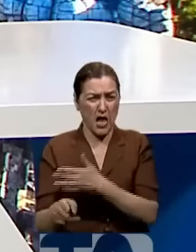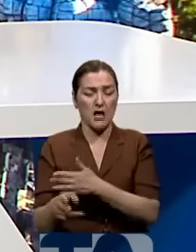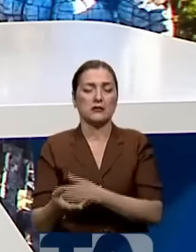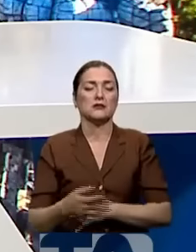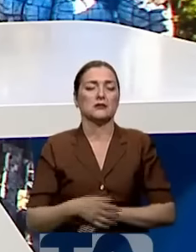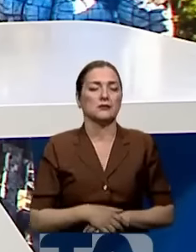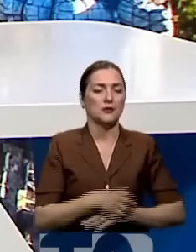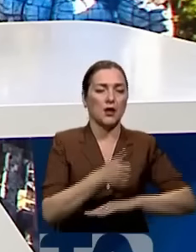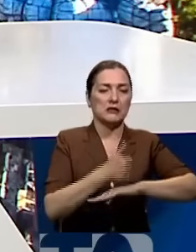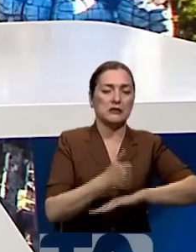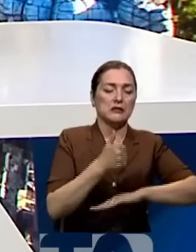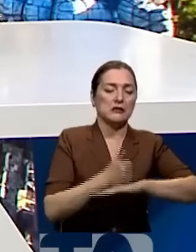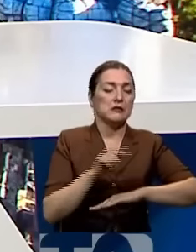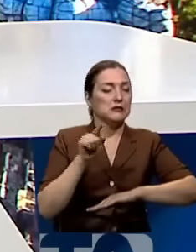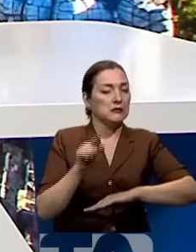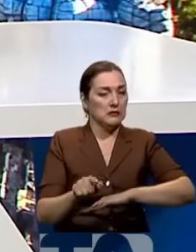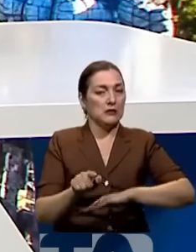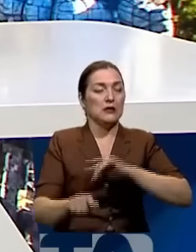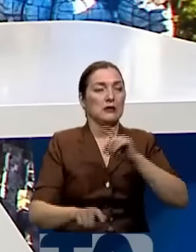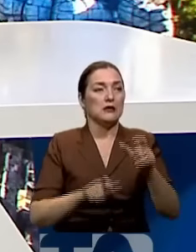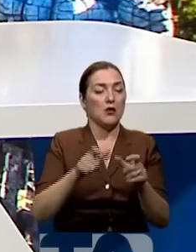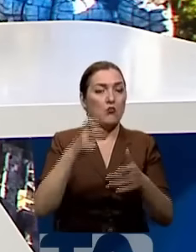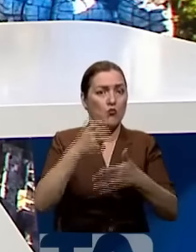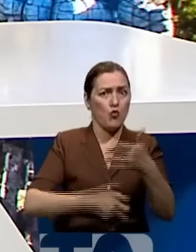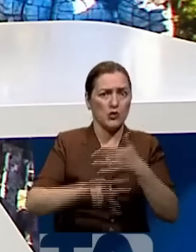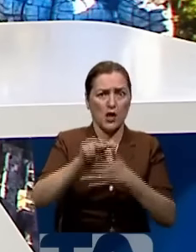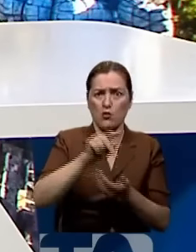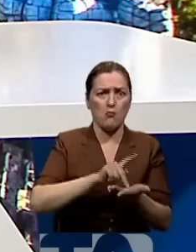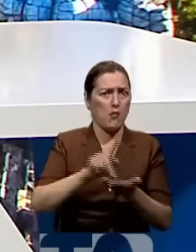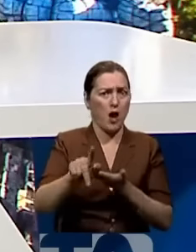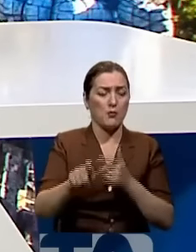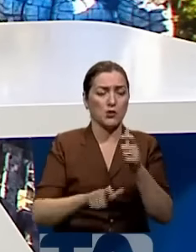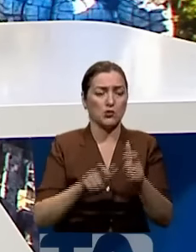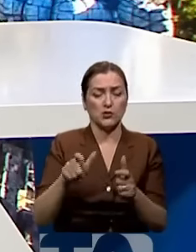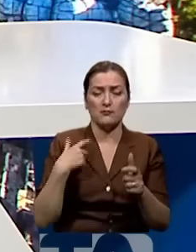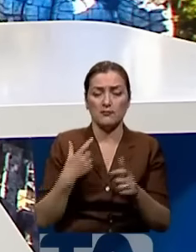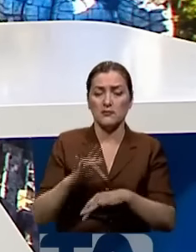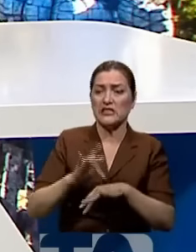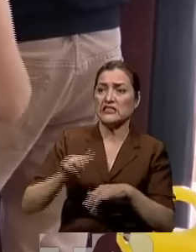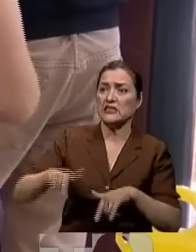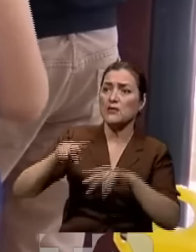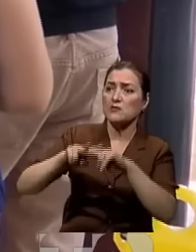autoridades señalaron que habrá exoneración de multas para quienes fueron reagendados.